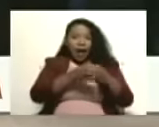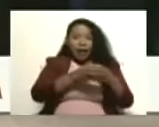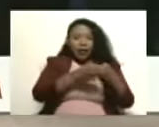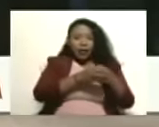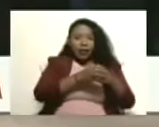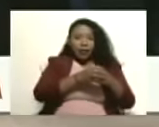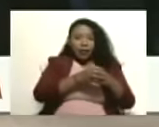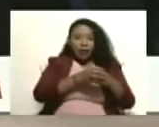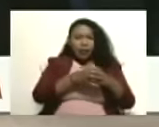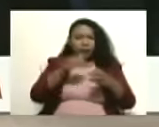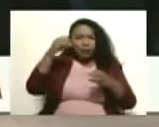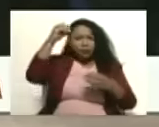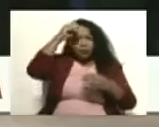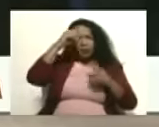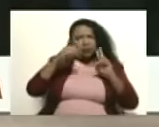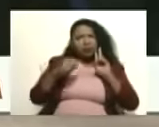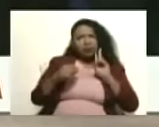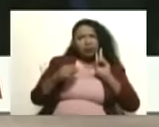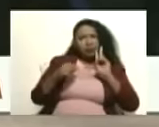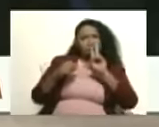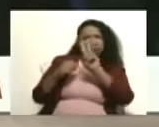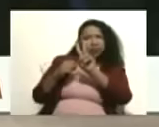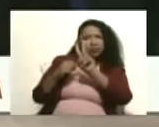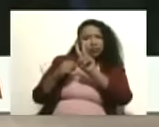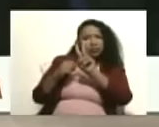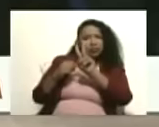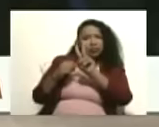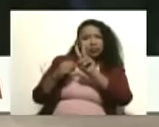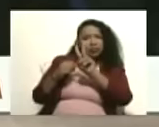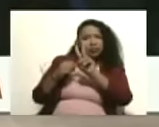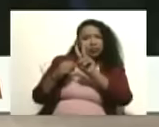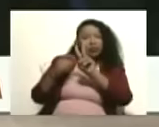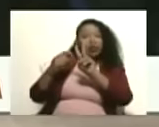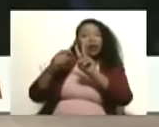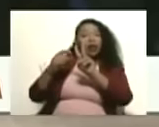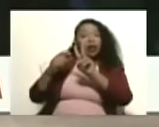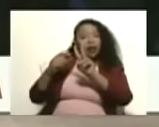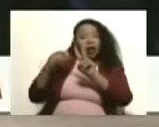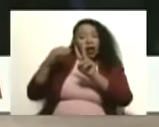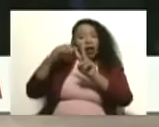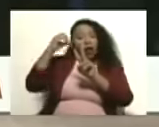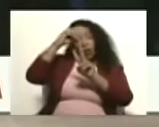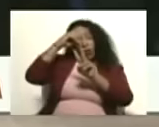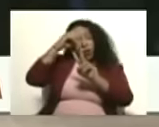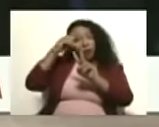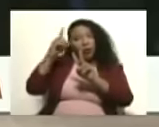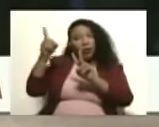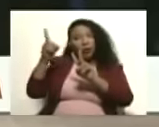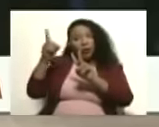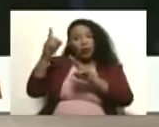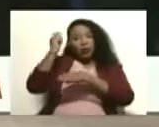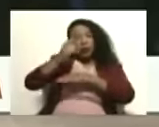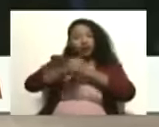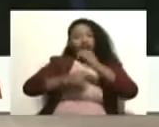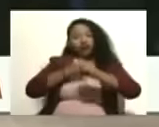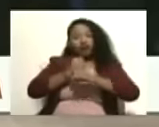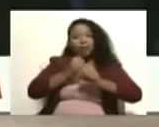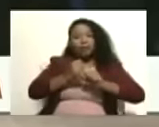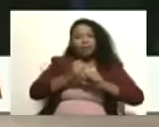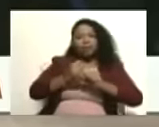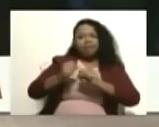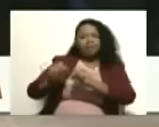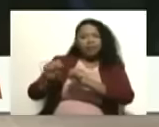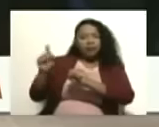sus observaciones fundamentales ha sido acogida por la Corte Internacional de Justicia, rechazando así